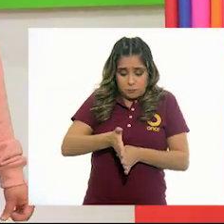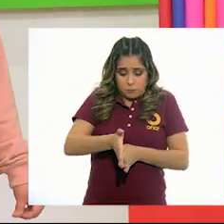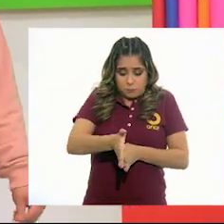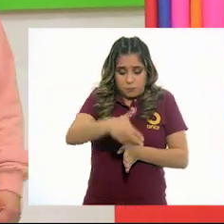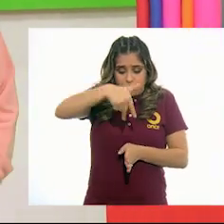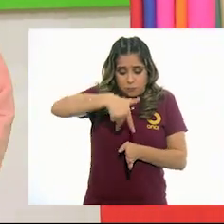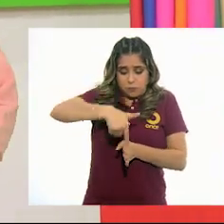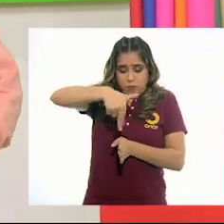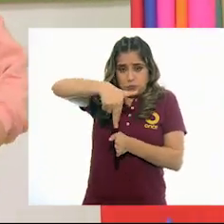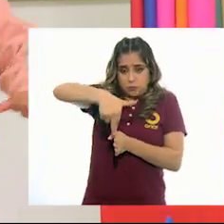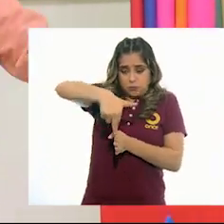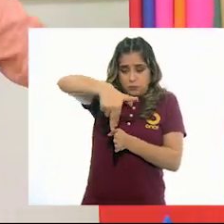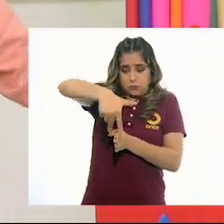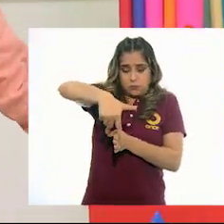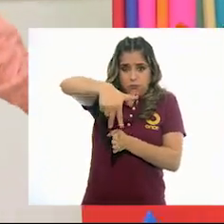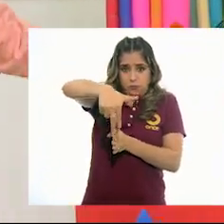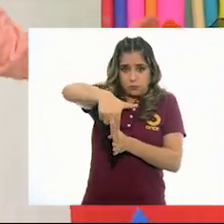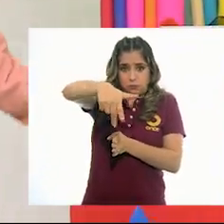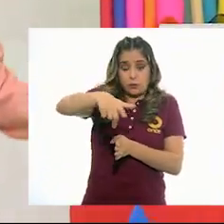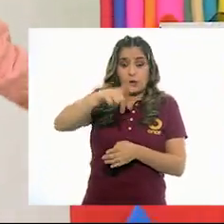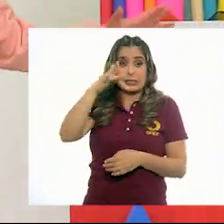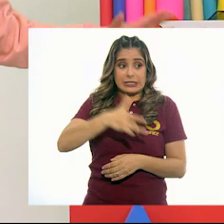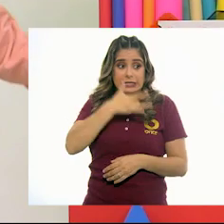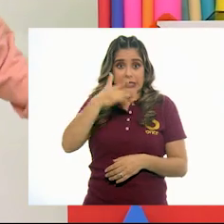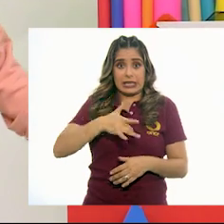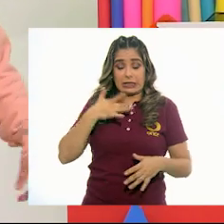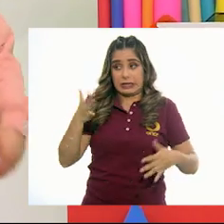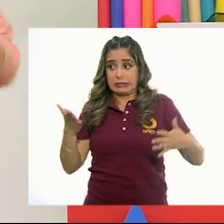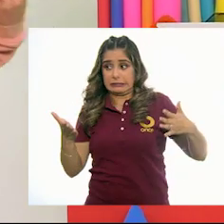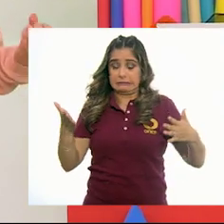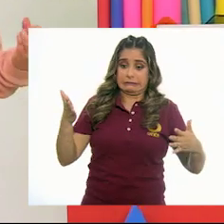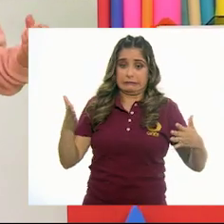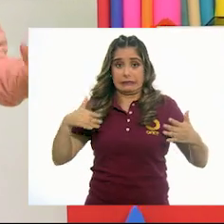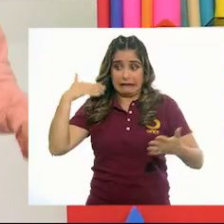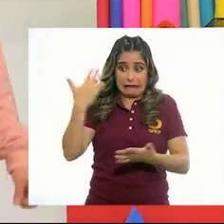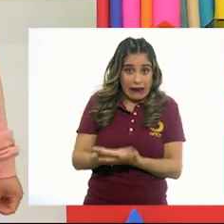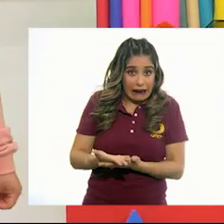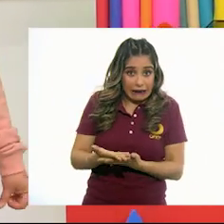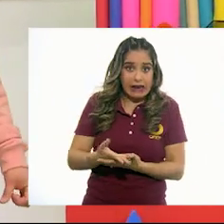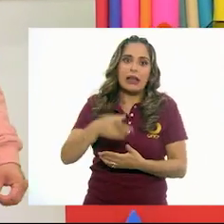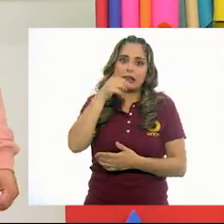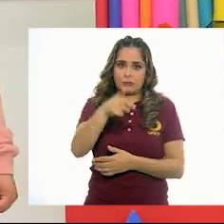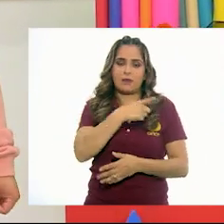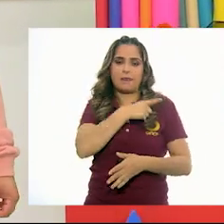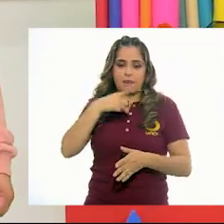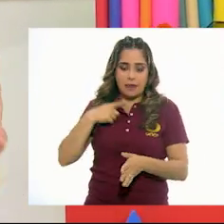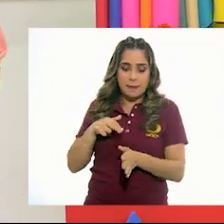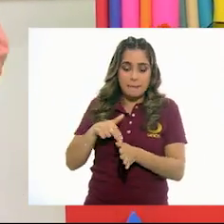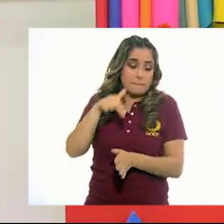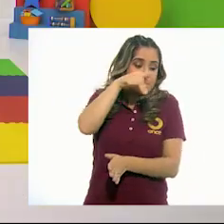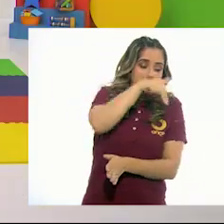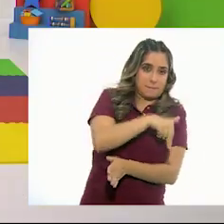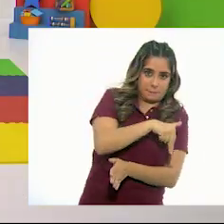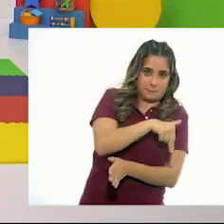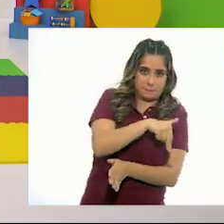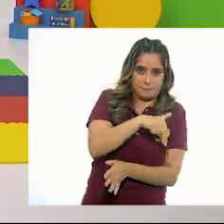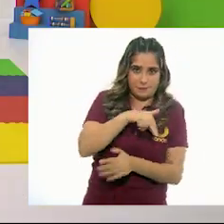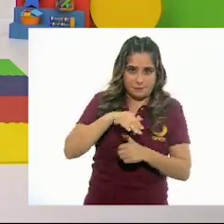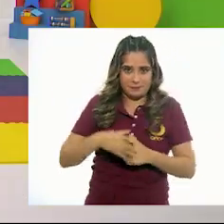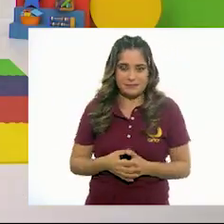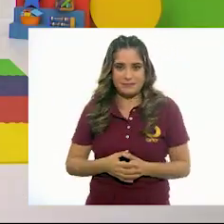marcada en el piso y si sientes que pierdes el equilibrio, tienes que ir hacia el espacio que escogiste. ¡Muy